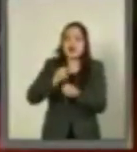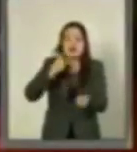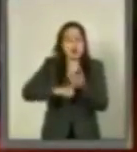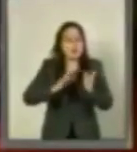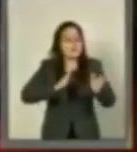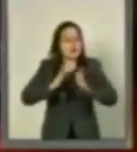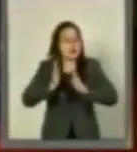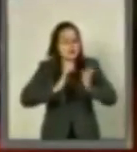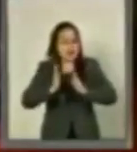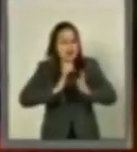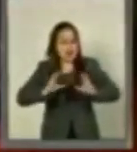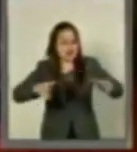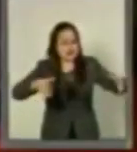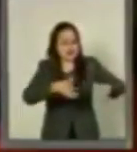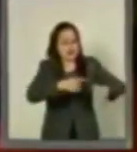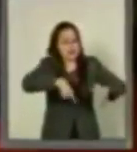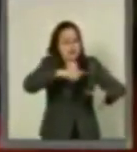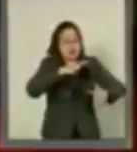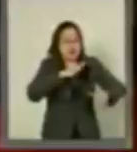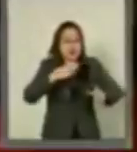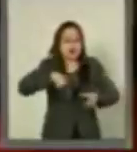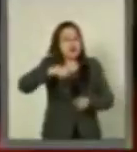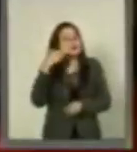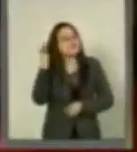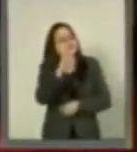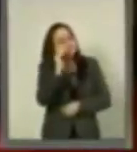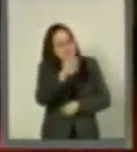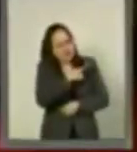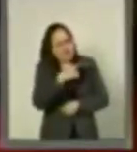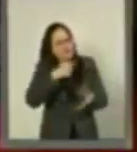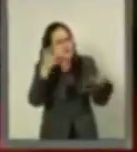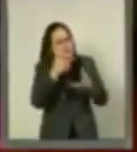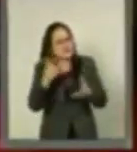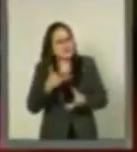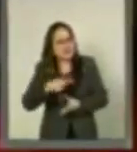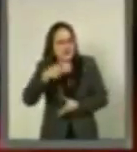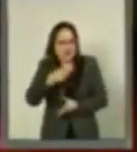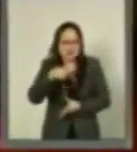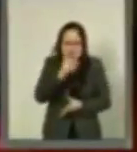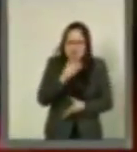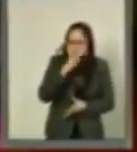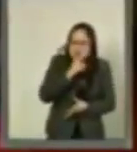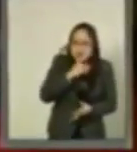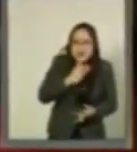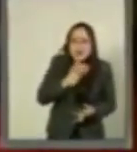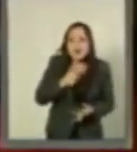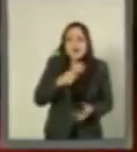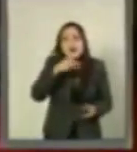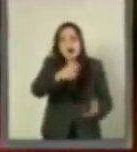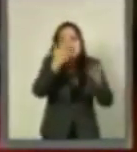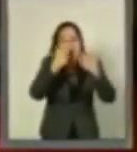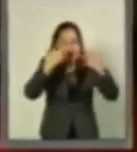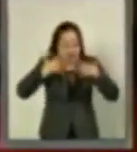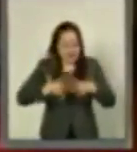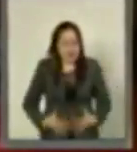militares a los que les exigimos mucho y a veces no tienen tanto, no tenían el